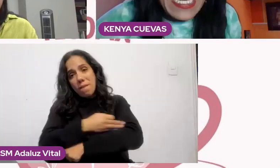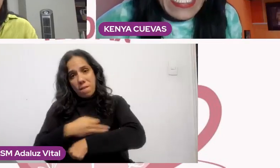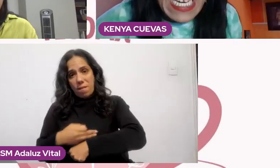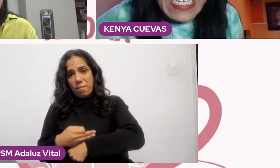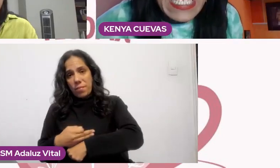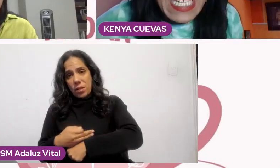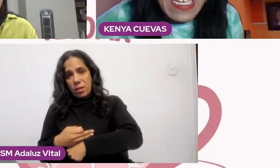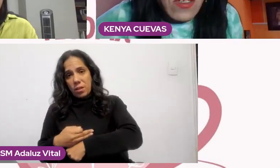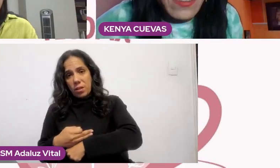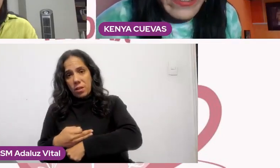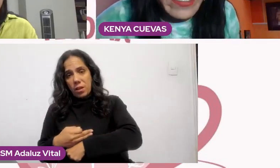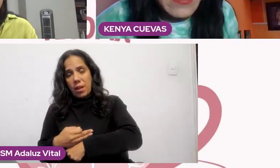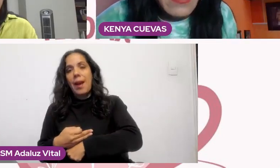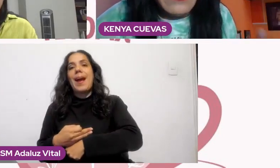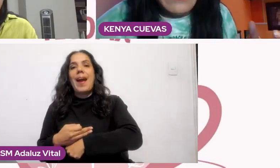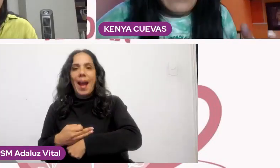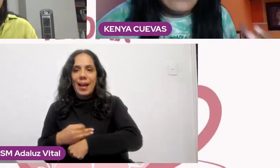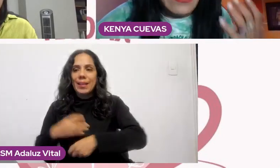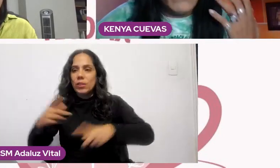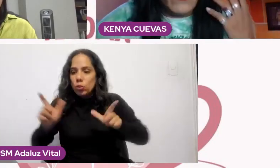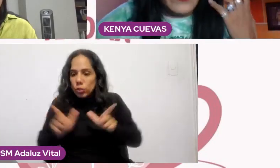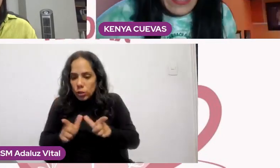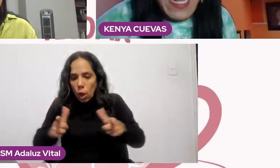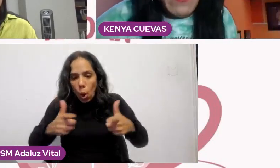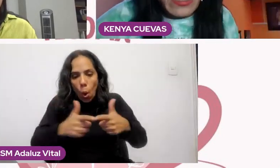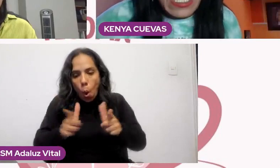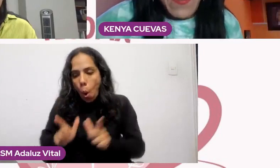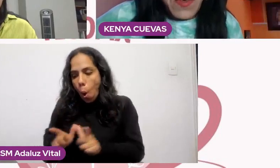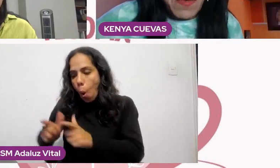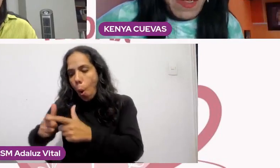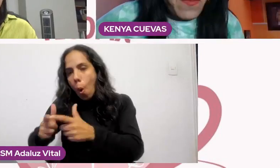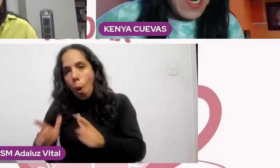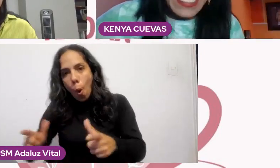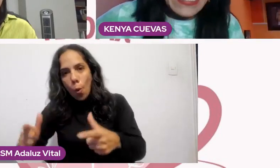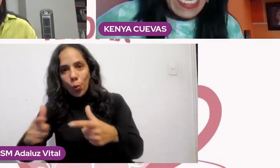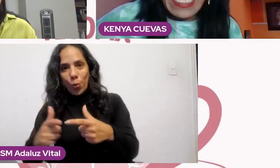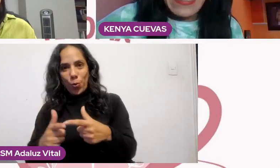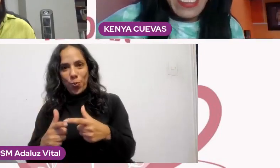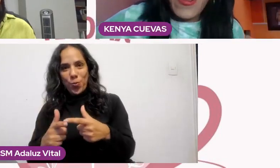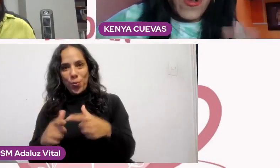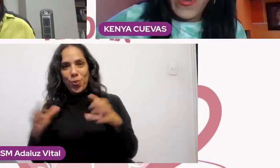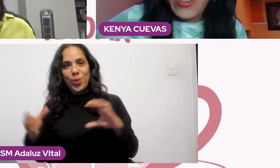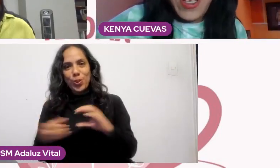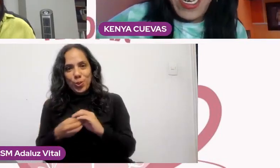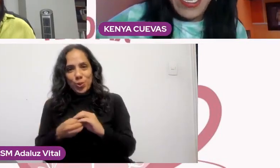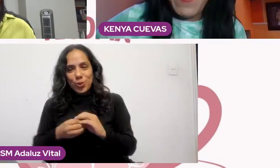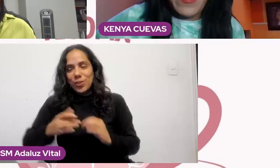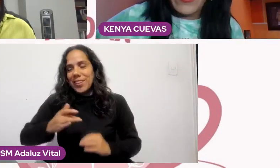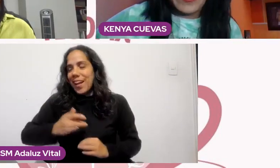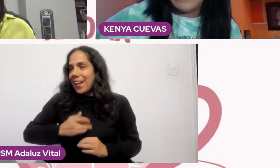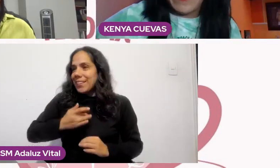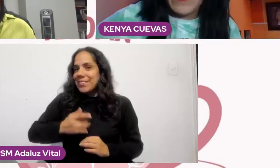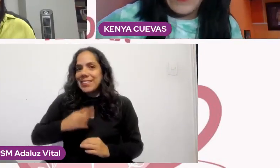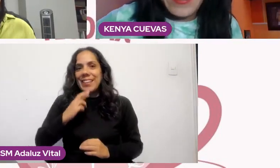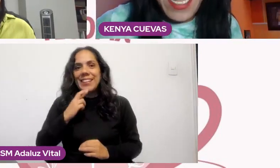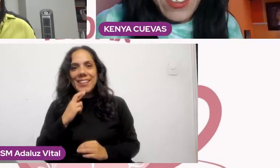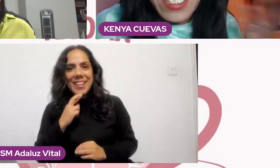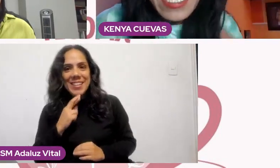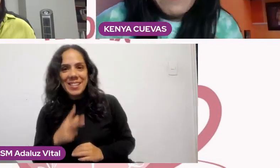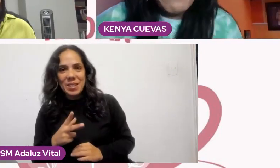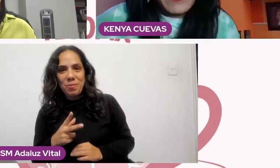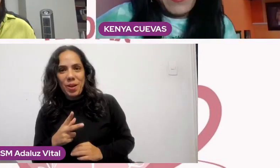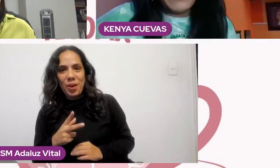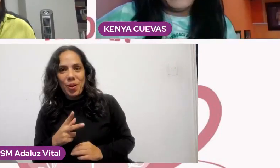esta pertenencia, ¿no? Entonces, si lo lográramos de esa forma, fuera excelente y con gusto dirigimos los 32